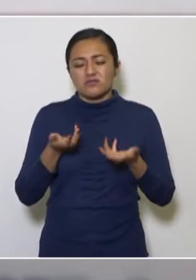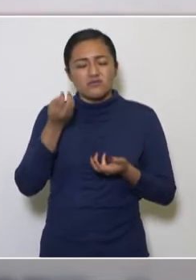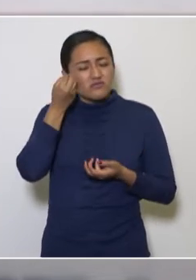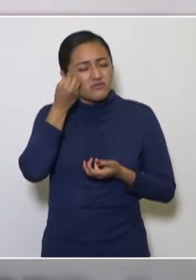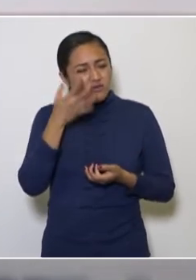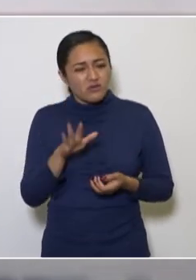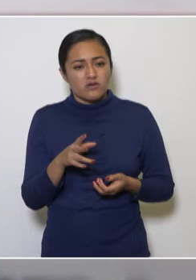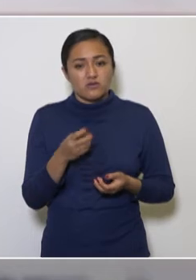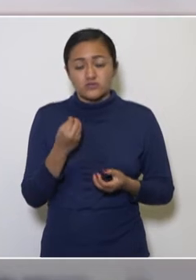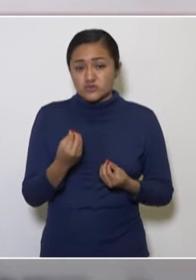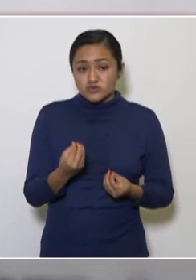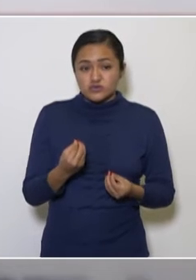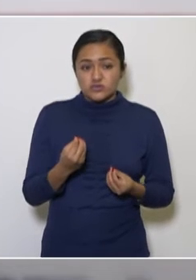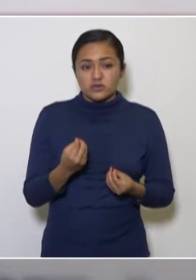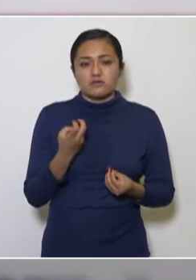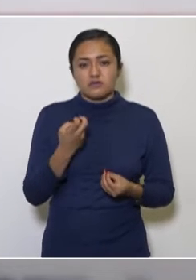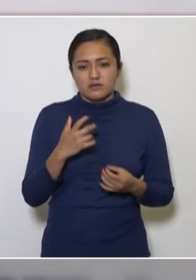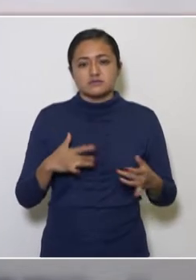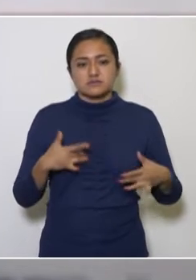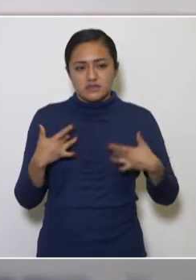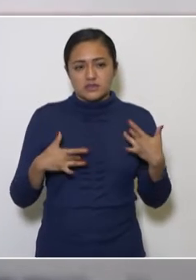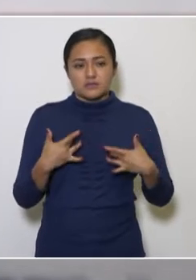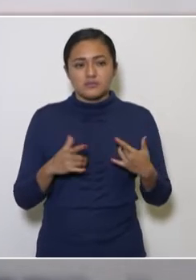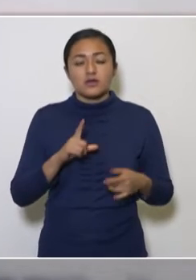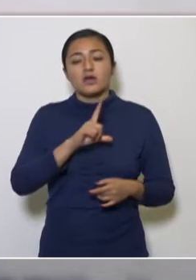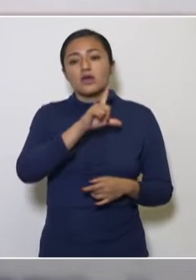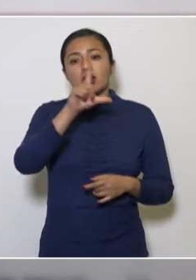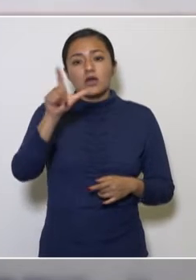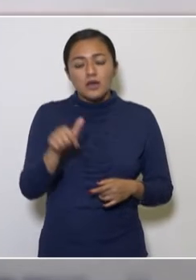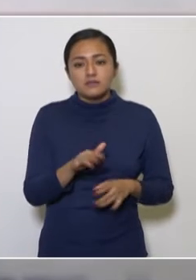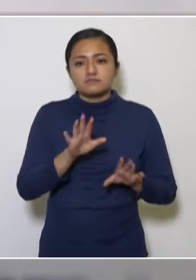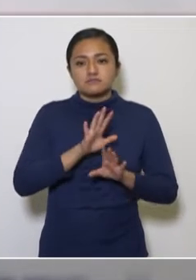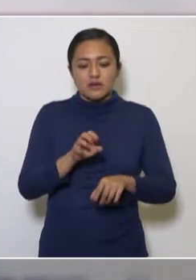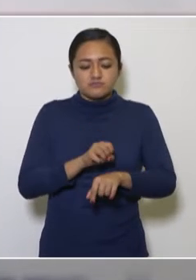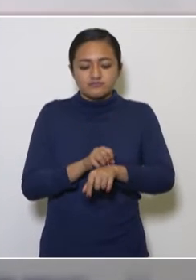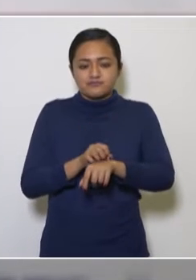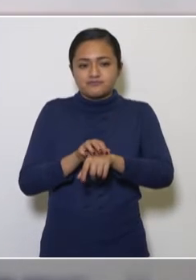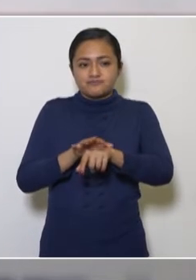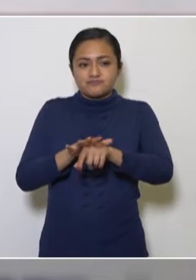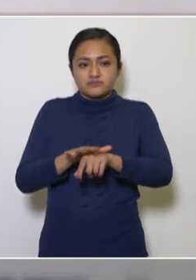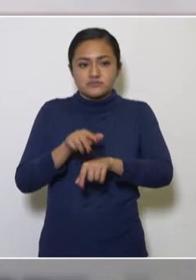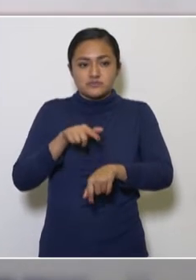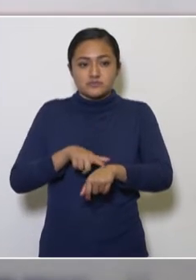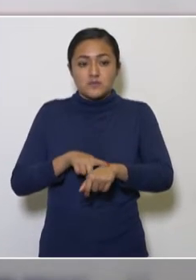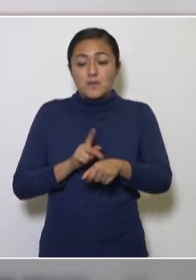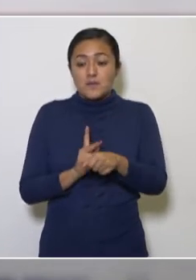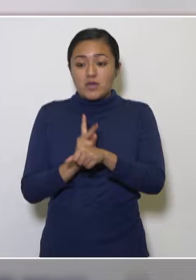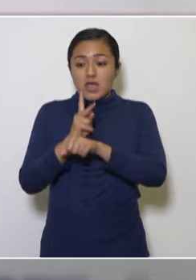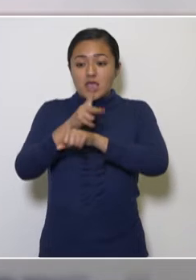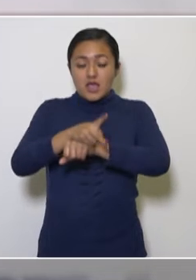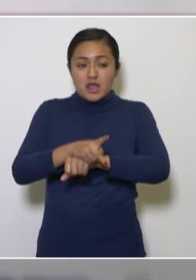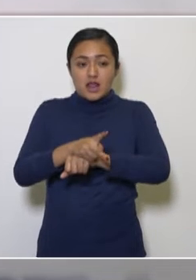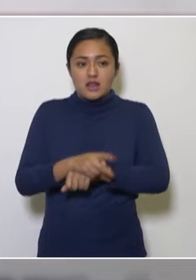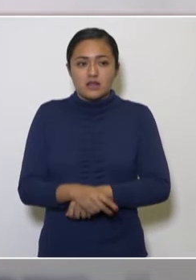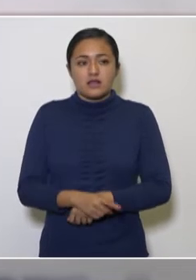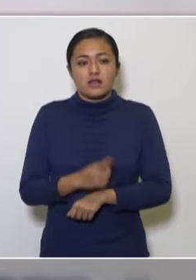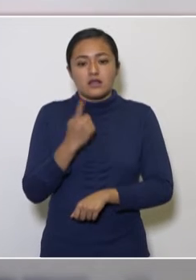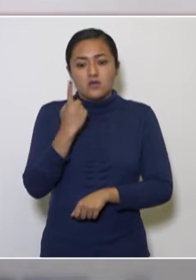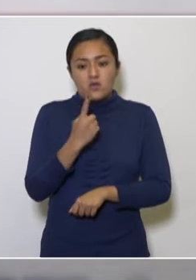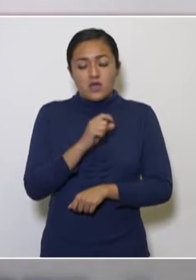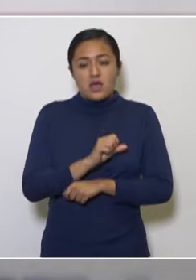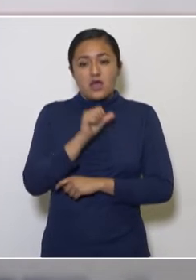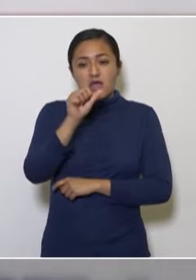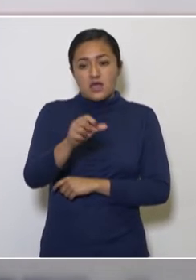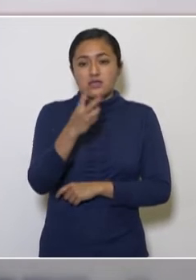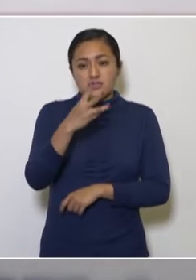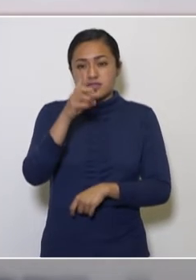cosas. Posteriormente viene el periodo de erupción cutánea, que este aparece del día 1 o hasta el tercer día